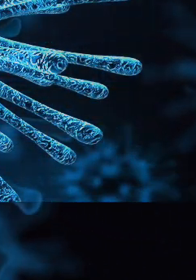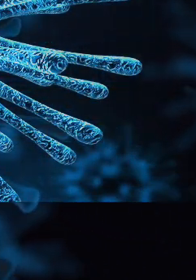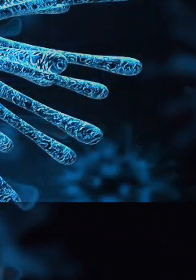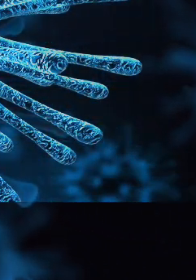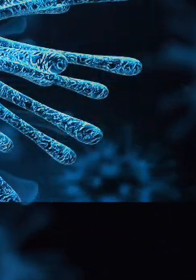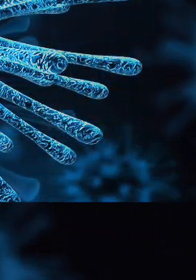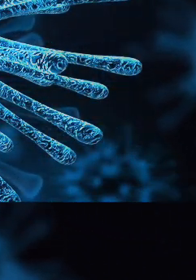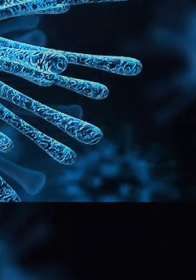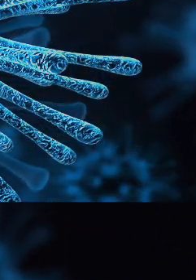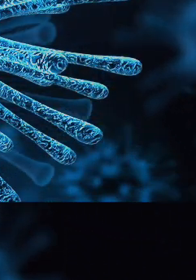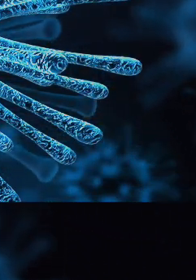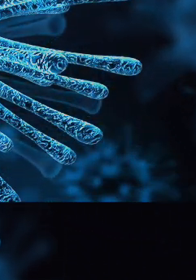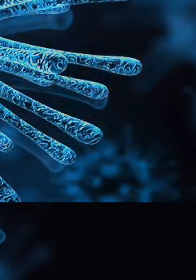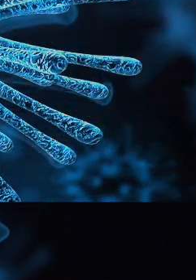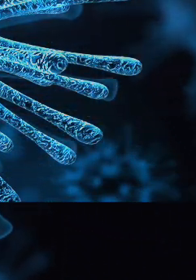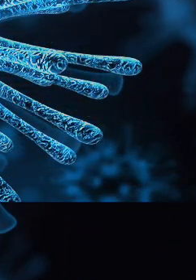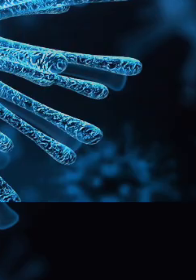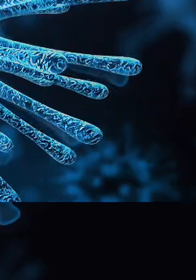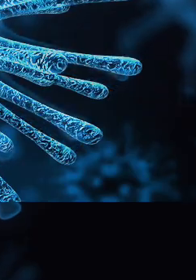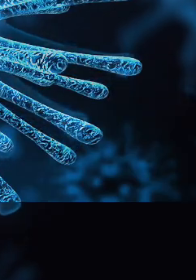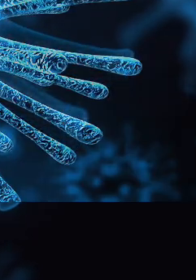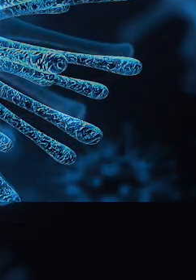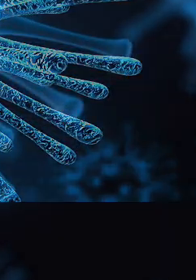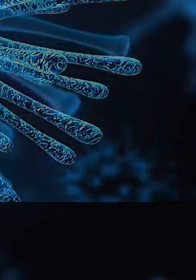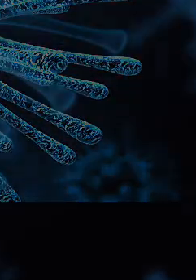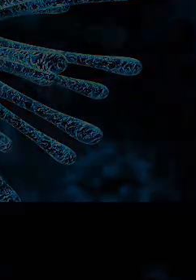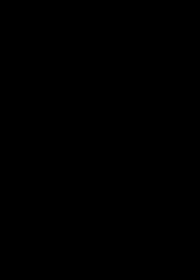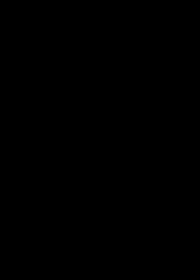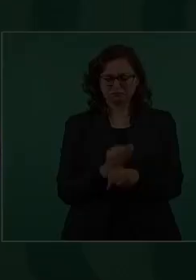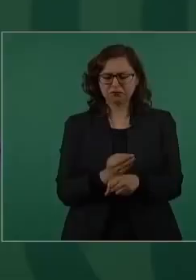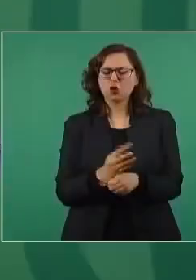Informe técnico de COVID-19.